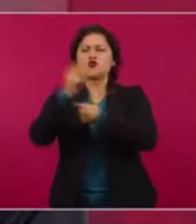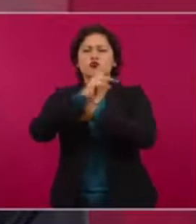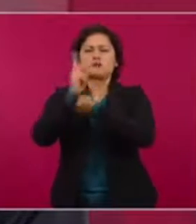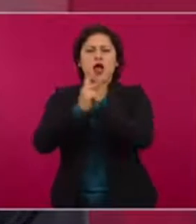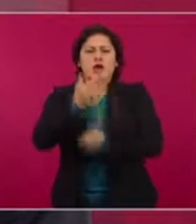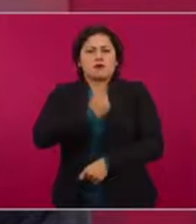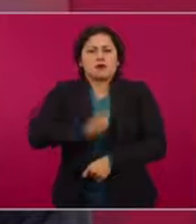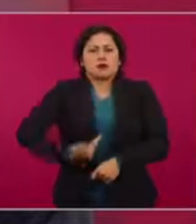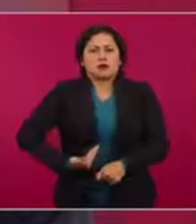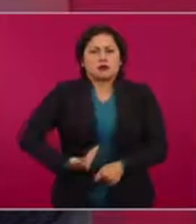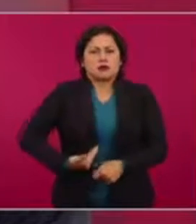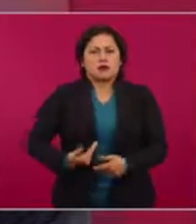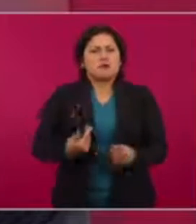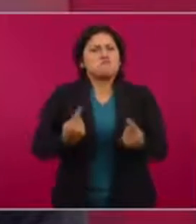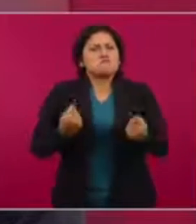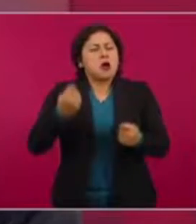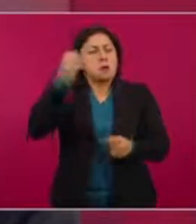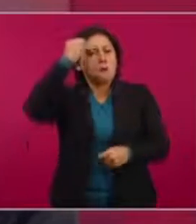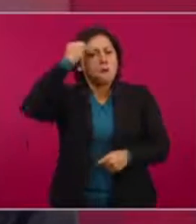y andan